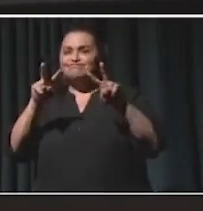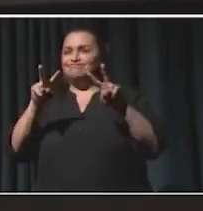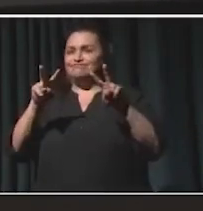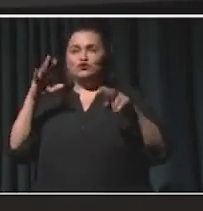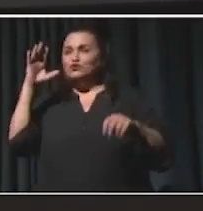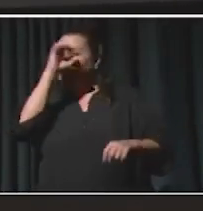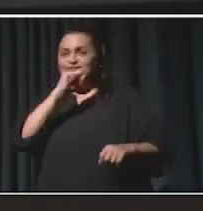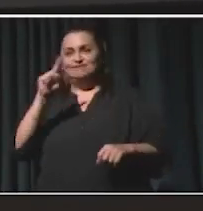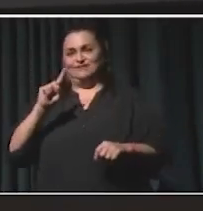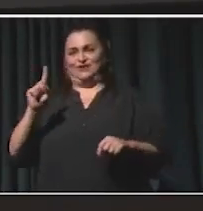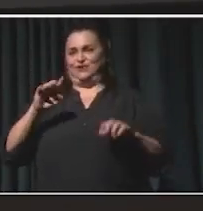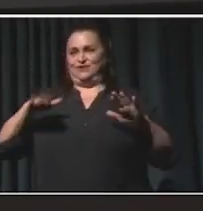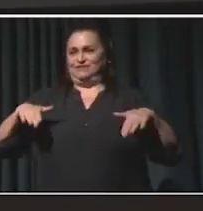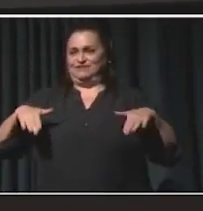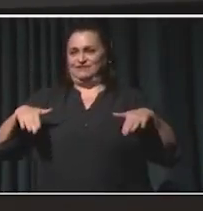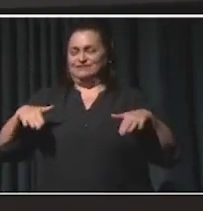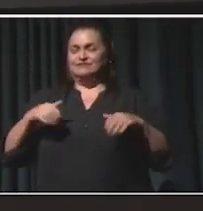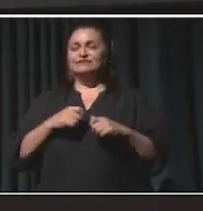percatamos.